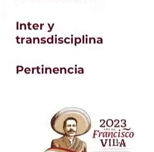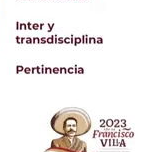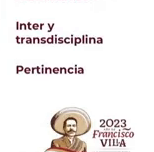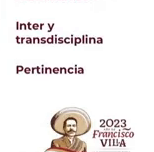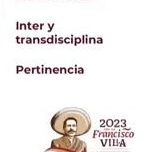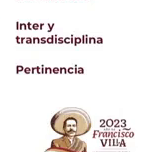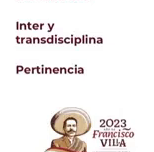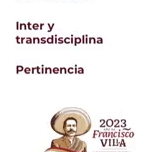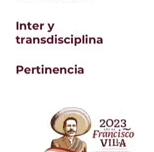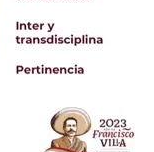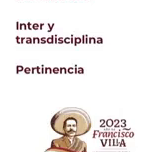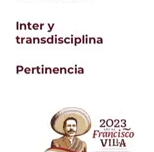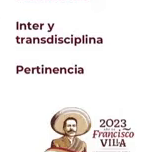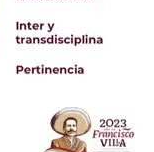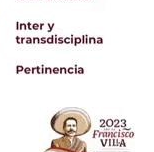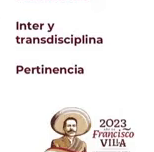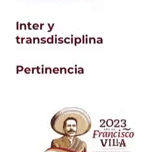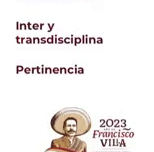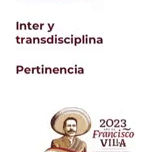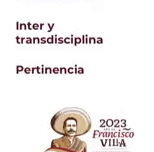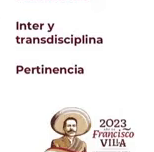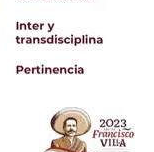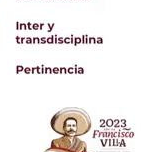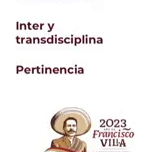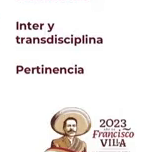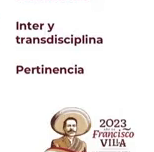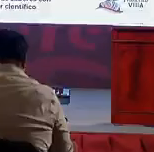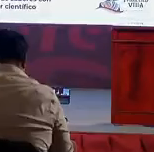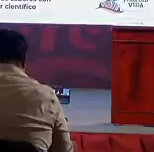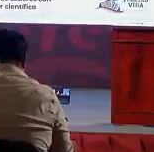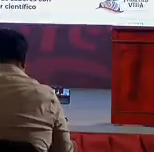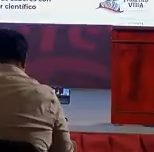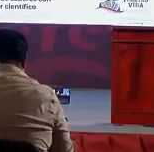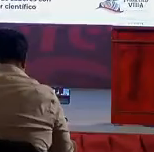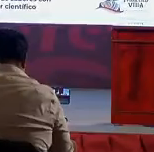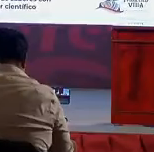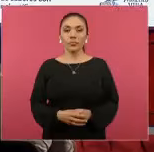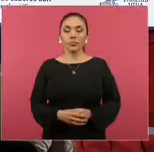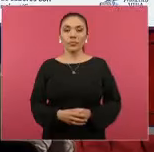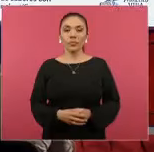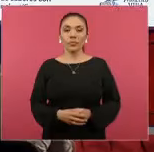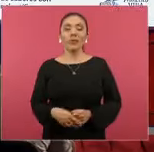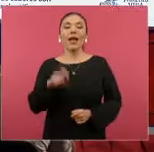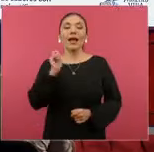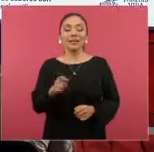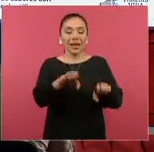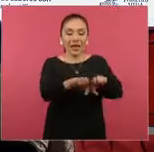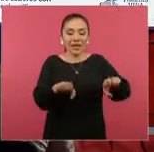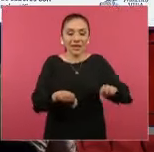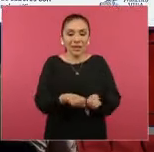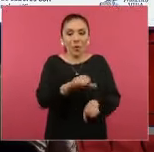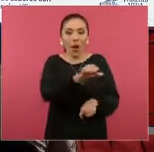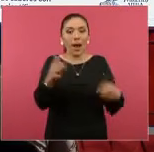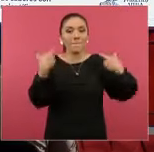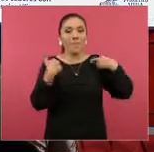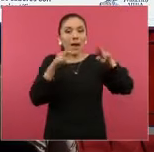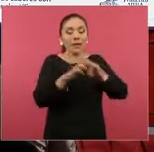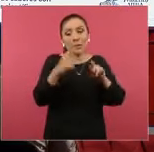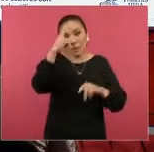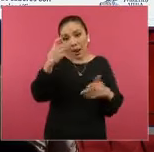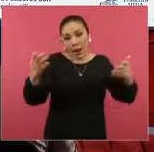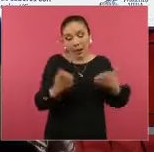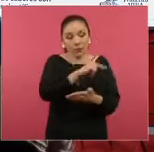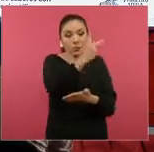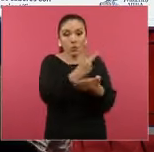investigadores que formaron parte de los equipos de innovadores que produjeron tanto los